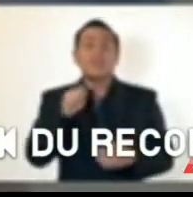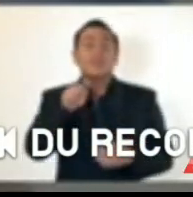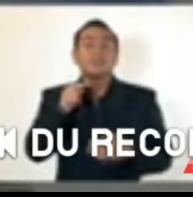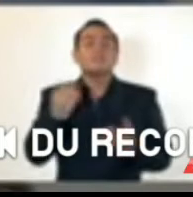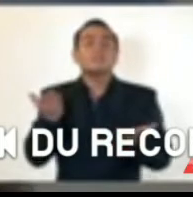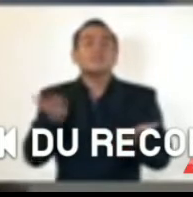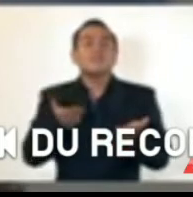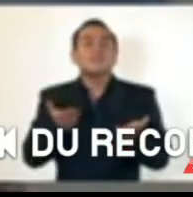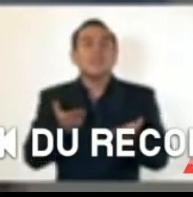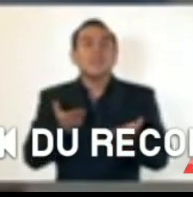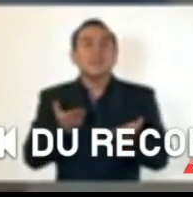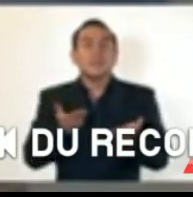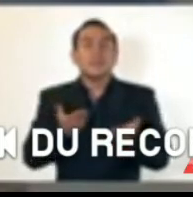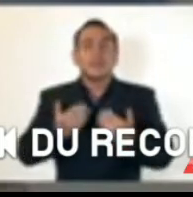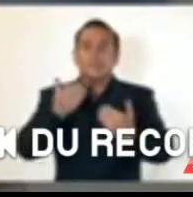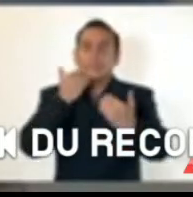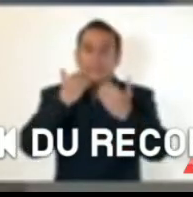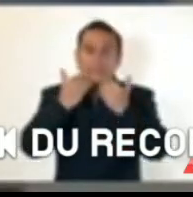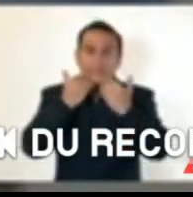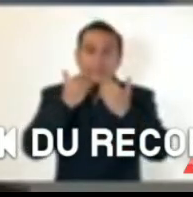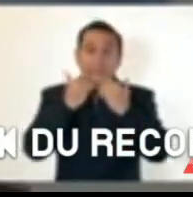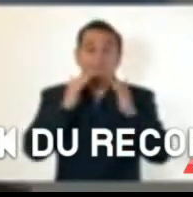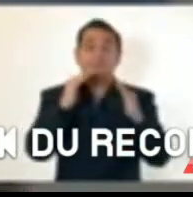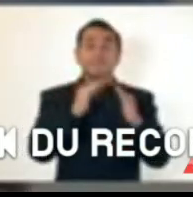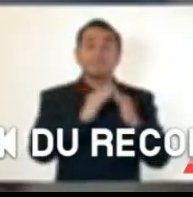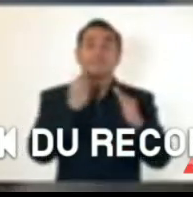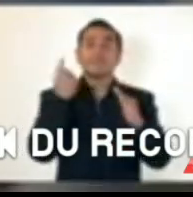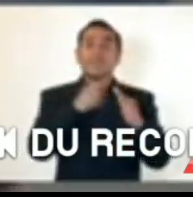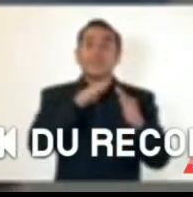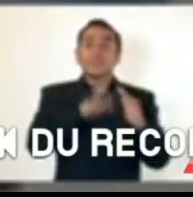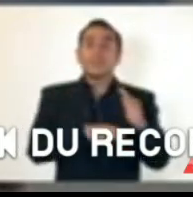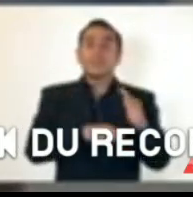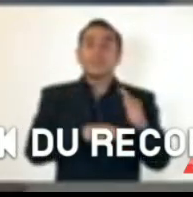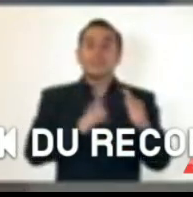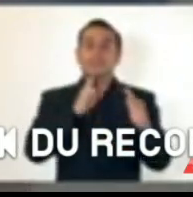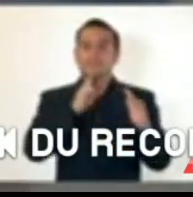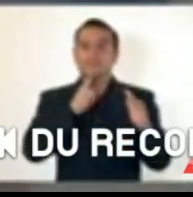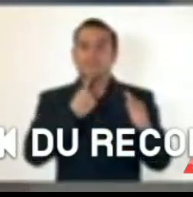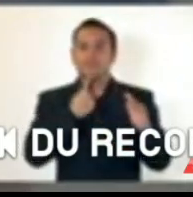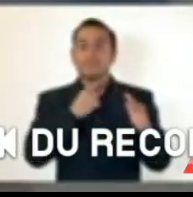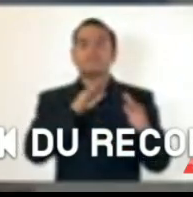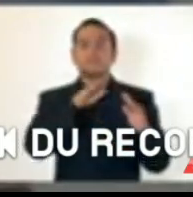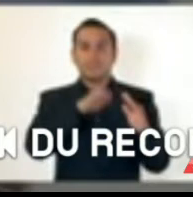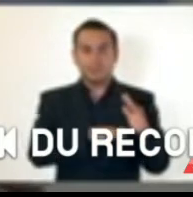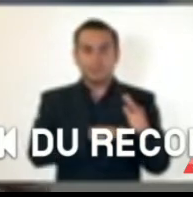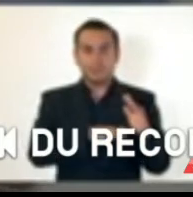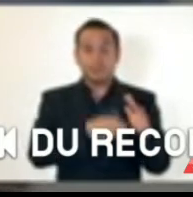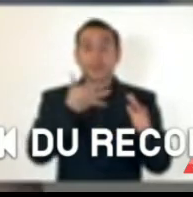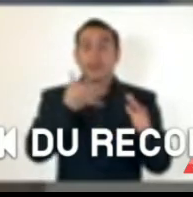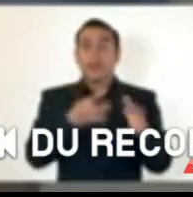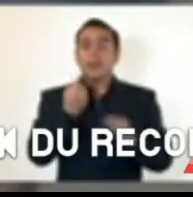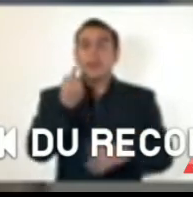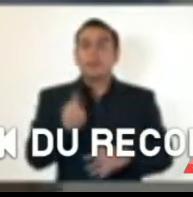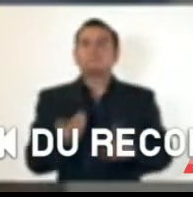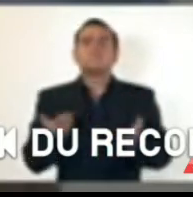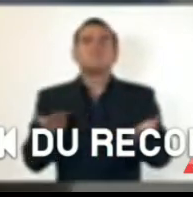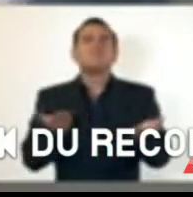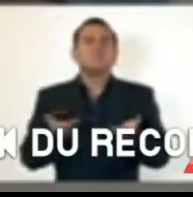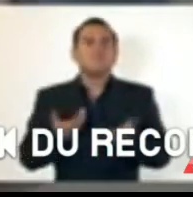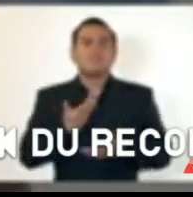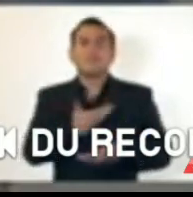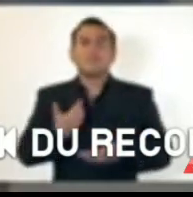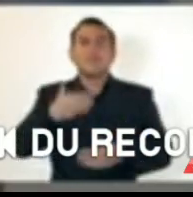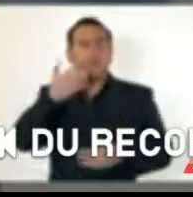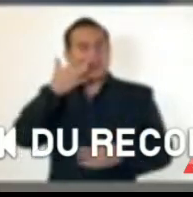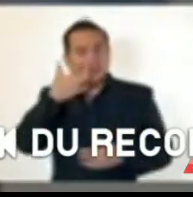hacer para explicarles que la cuarentena es en serio y que nos tenemos que quedar en la casa. Hay gente que sale, por ejemplo, no